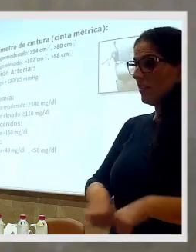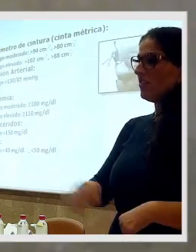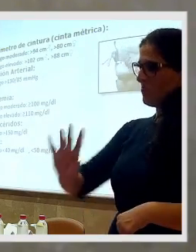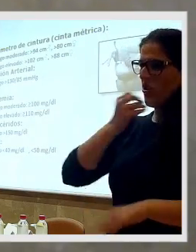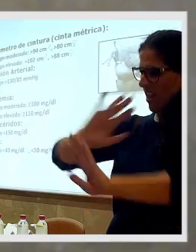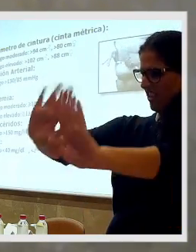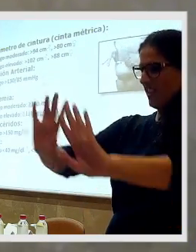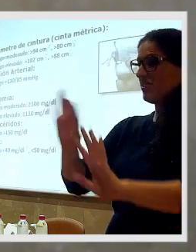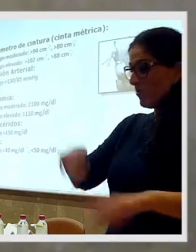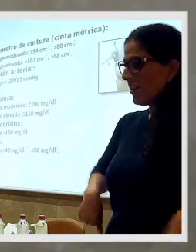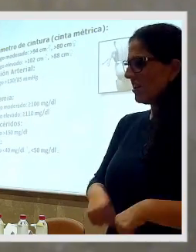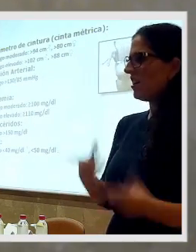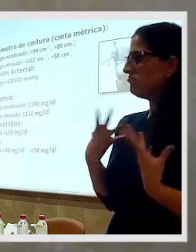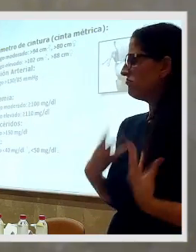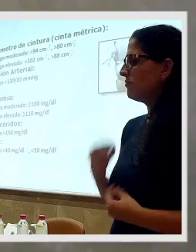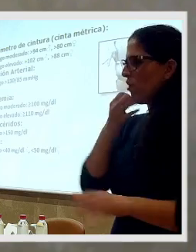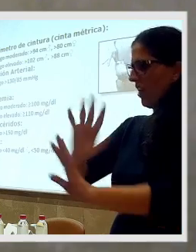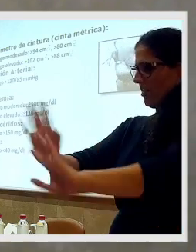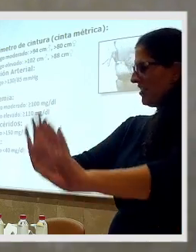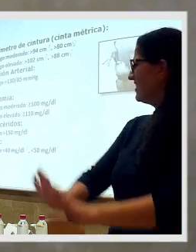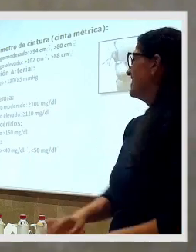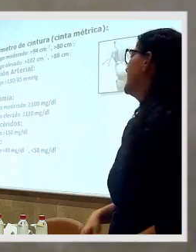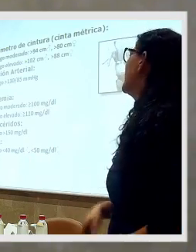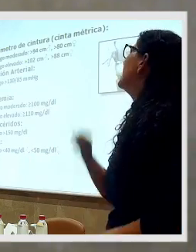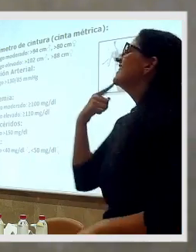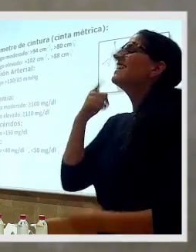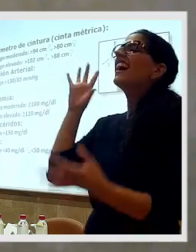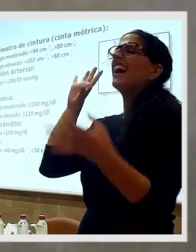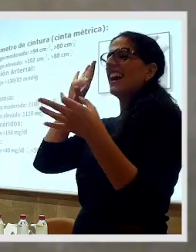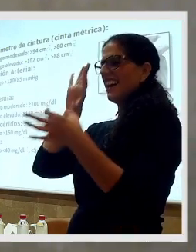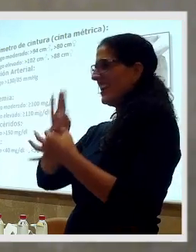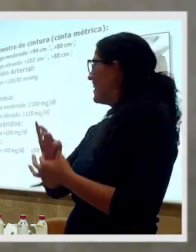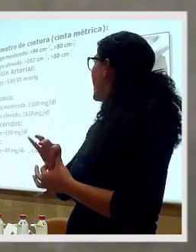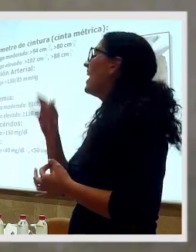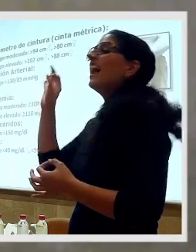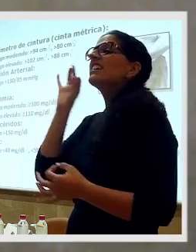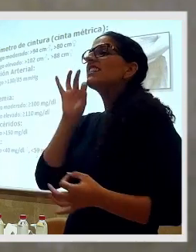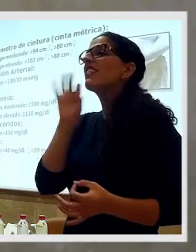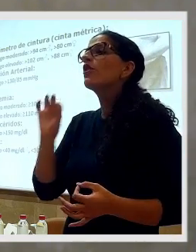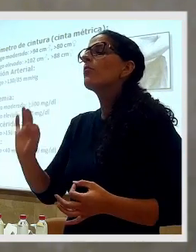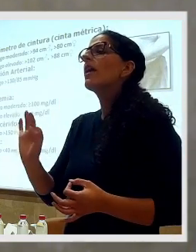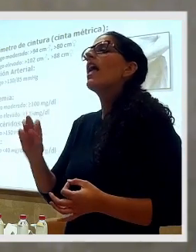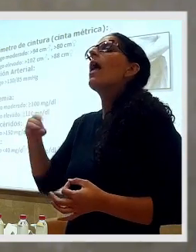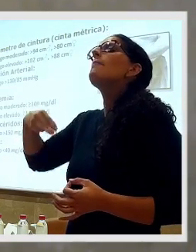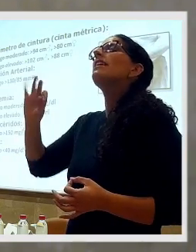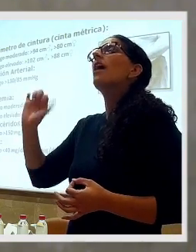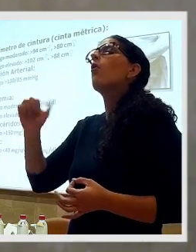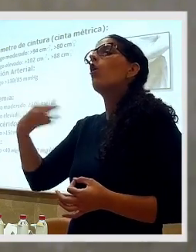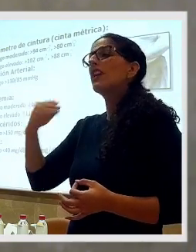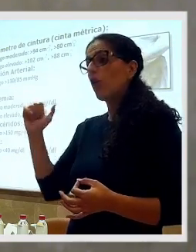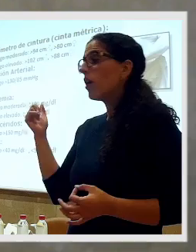tremenda y profunda. Pero el síndrome metabólico hoy día lo definimos fundamentalmente por el